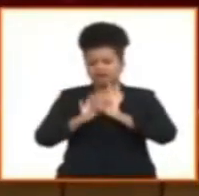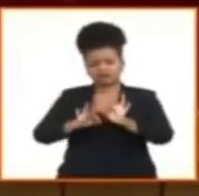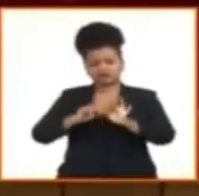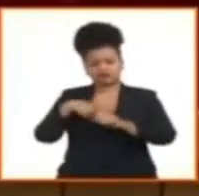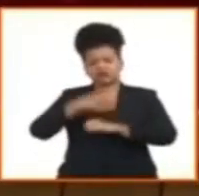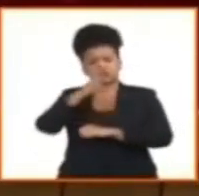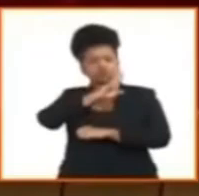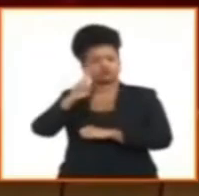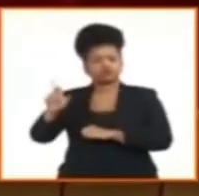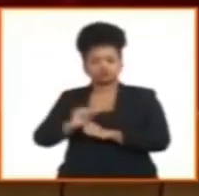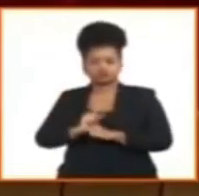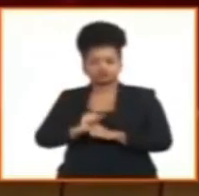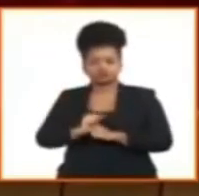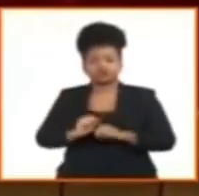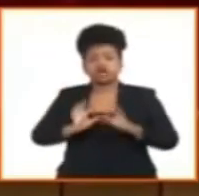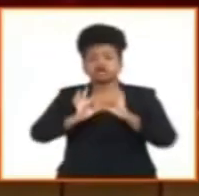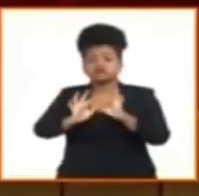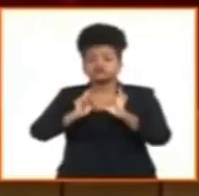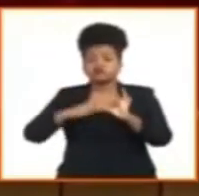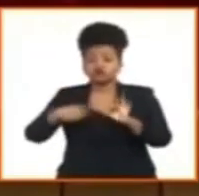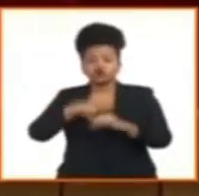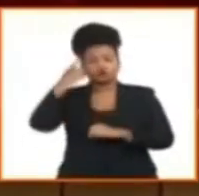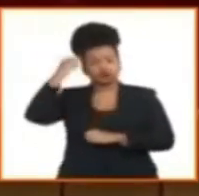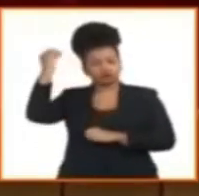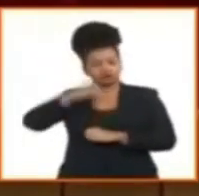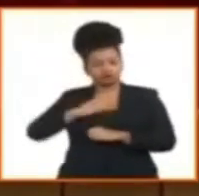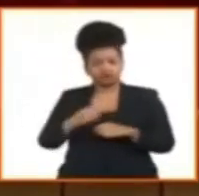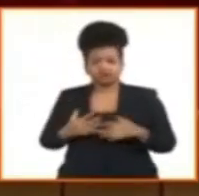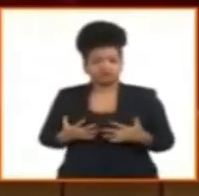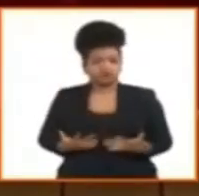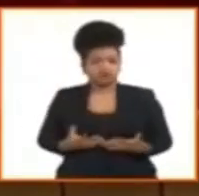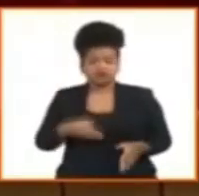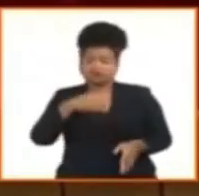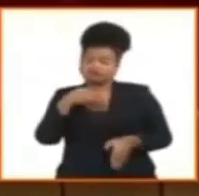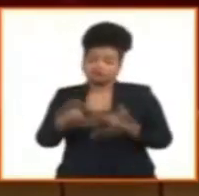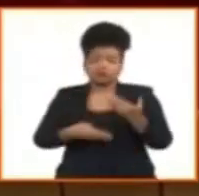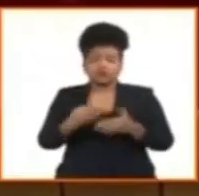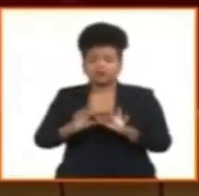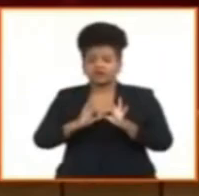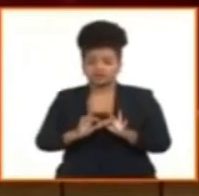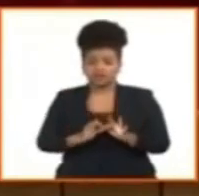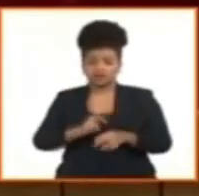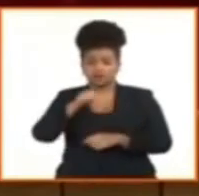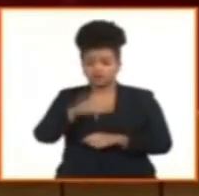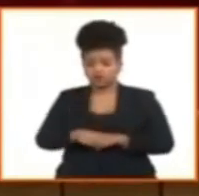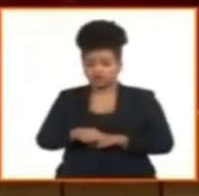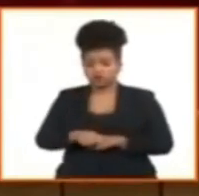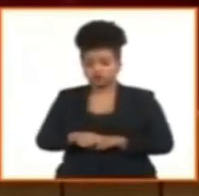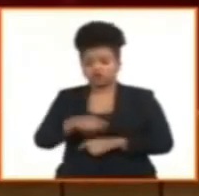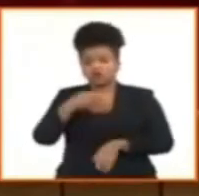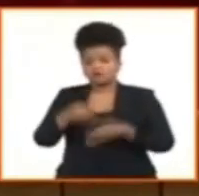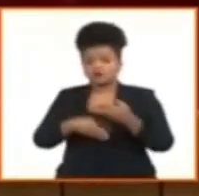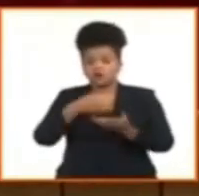Así como lo es nuestra profunda convicción de que los grandes problemas que hoy enfrenta la humanidad y los que encarará en el